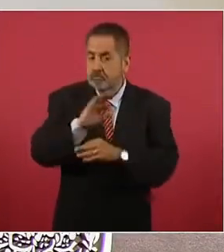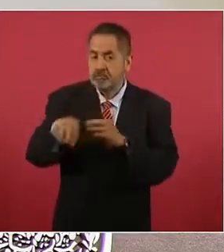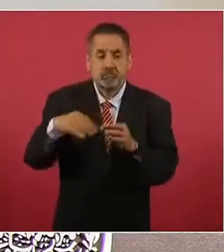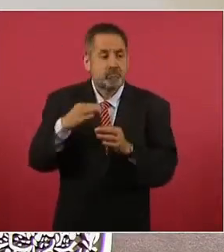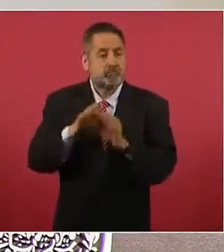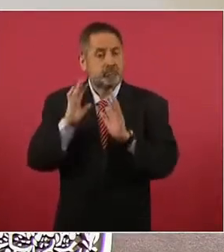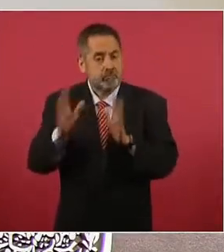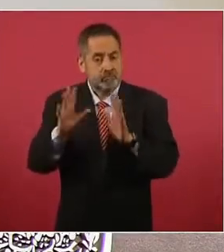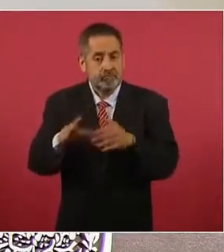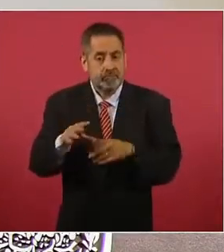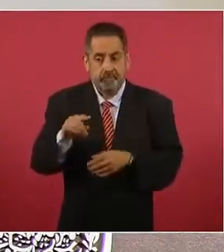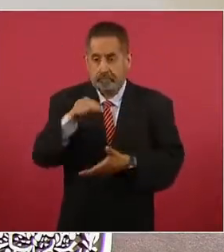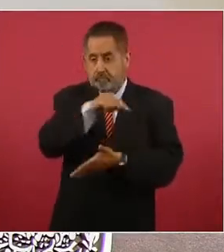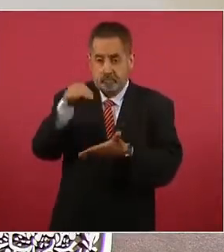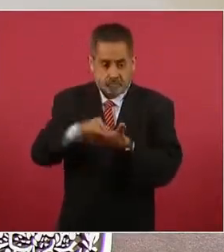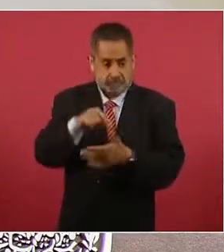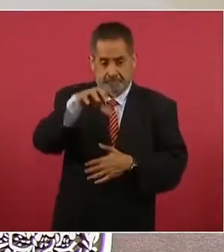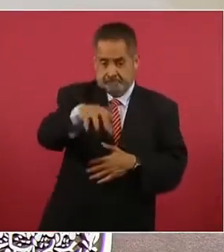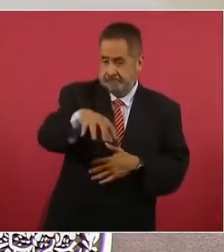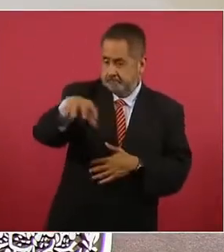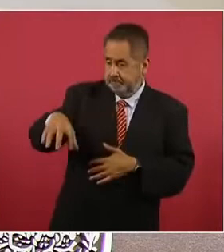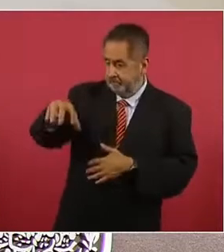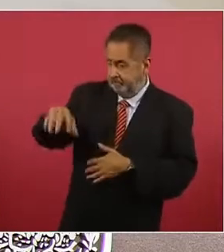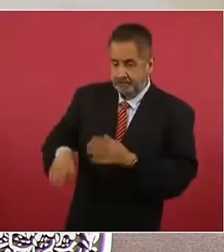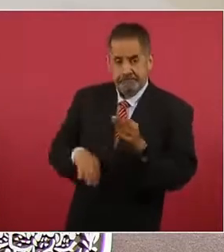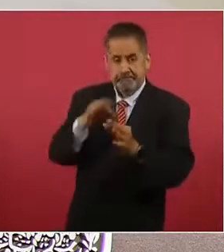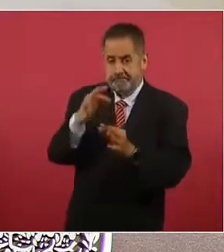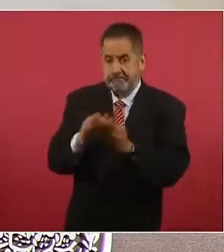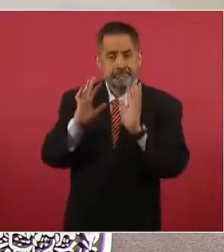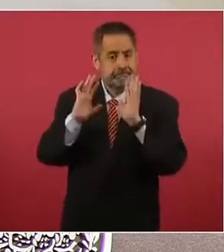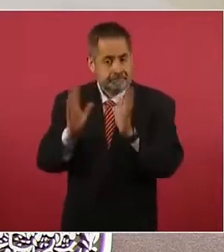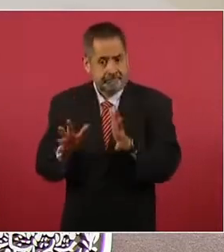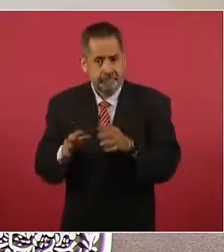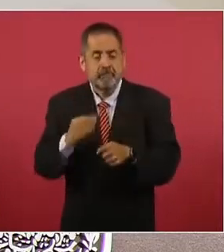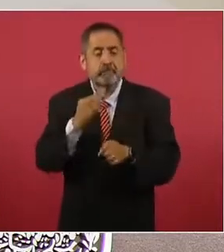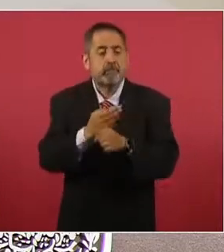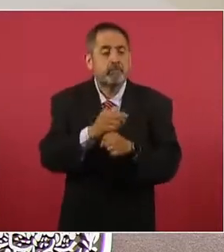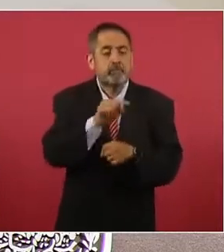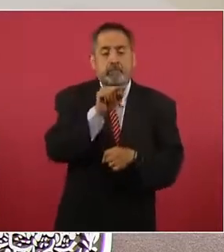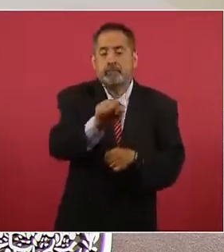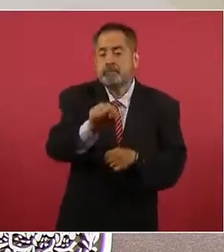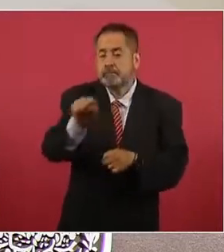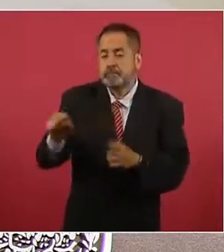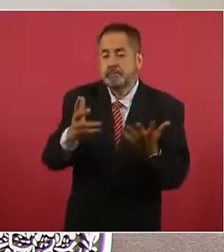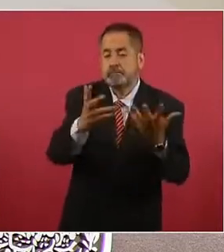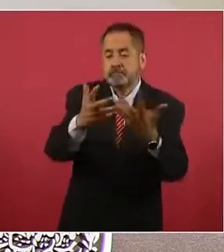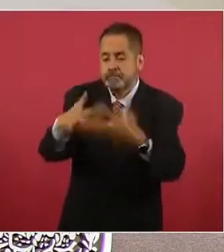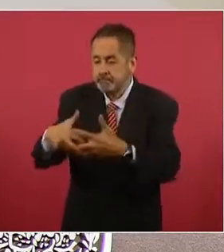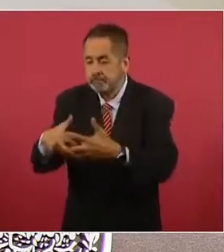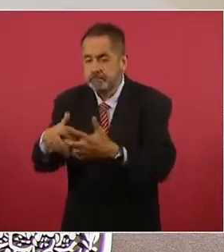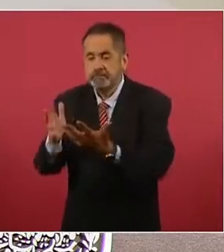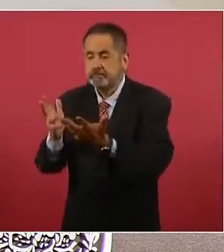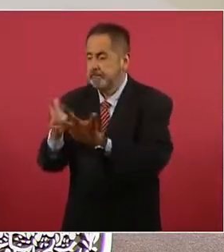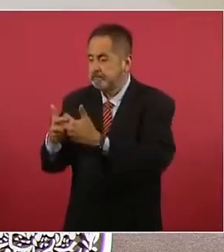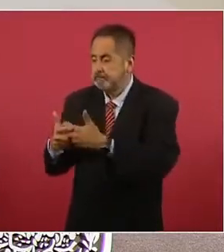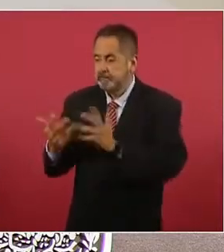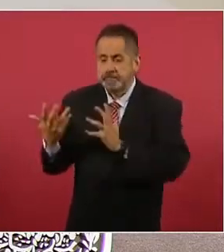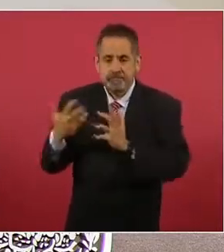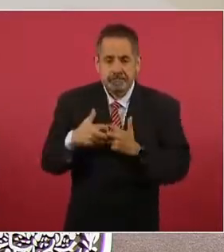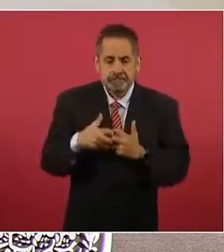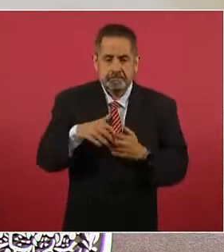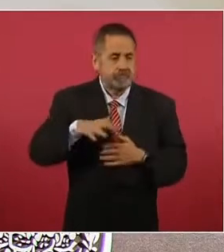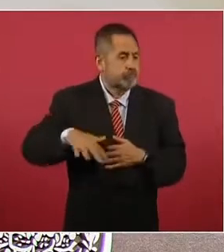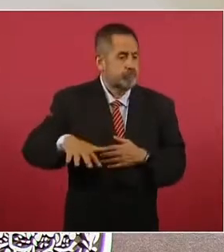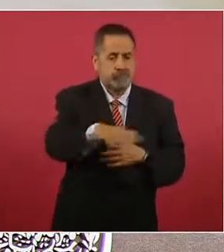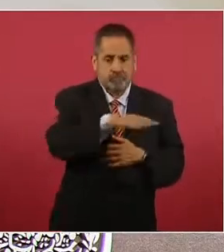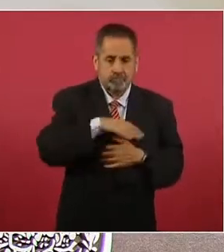comprada, está en sitio y lo que viene ahora es de integración. Todas las plantas en una refinería